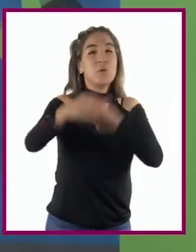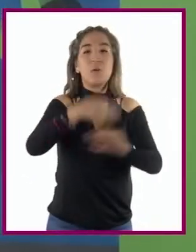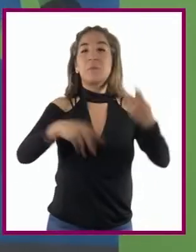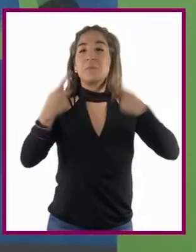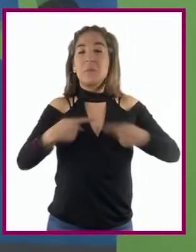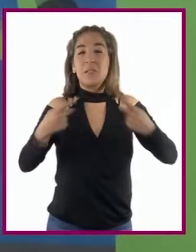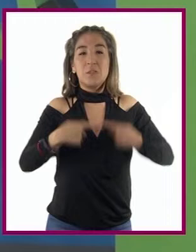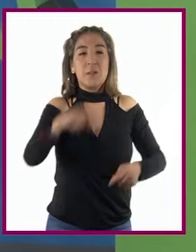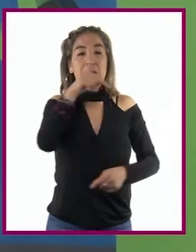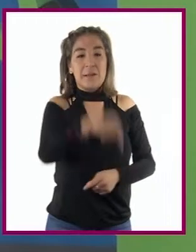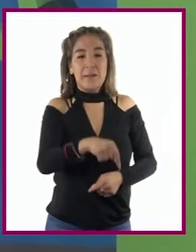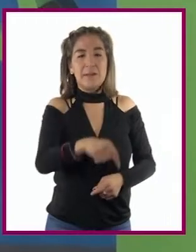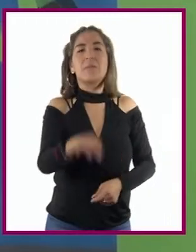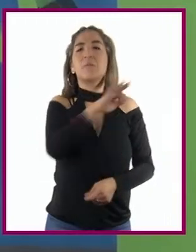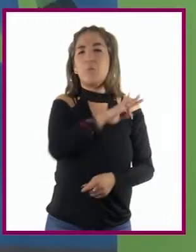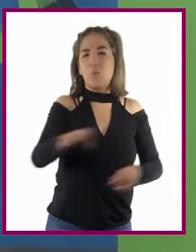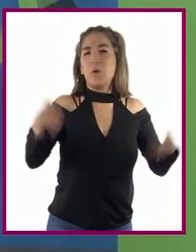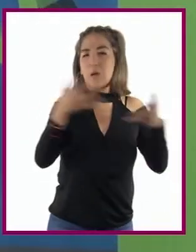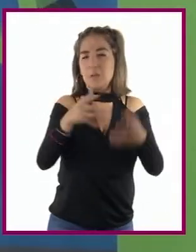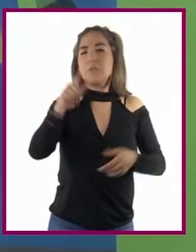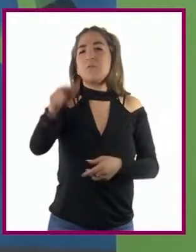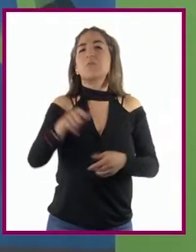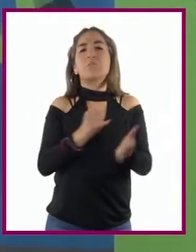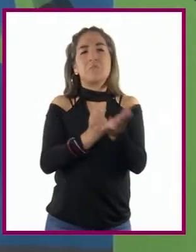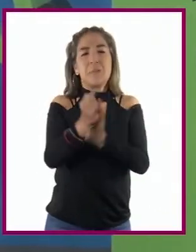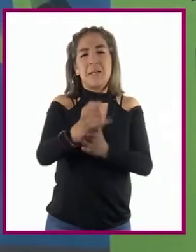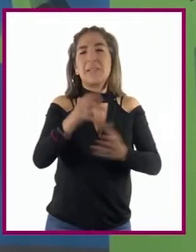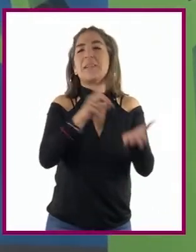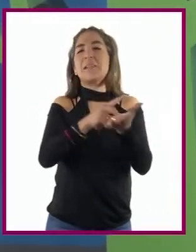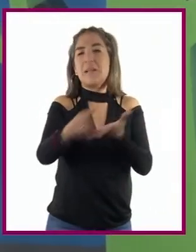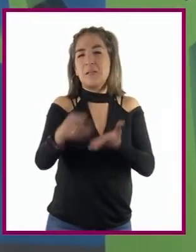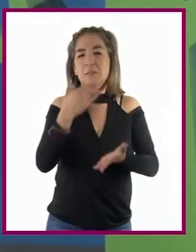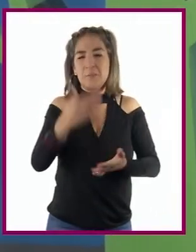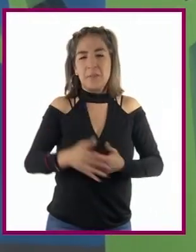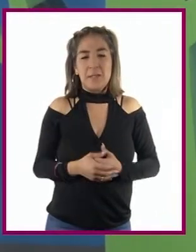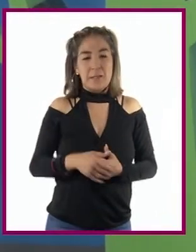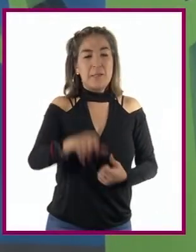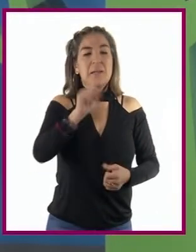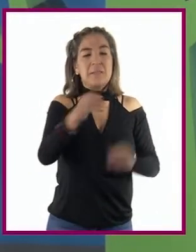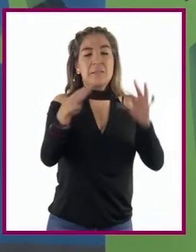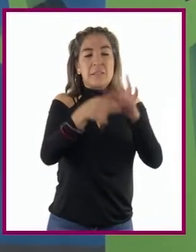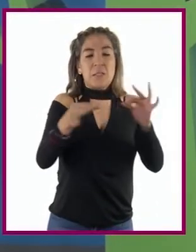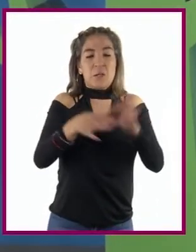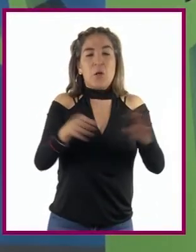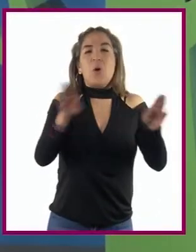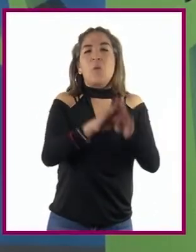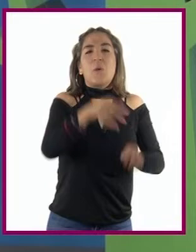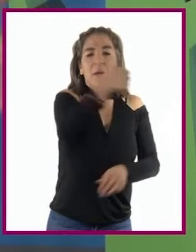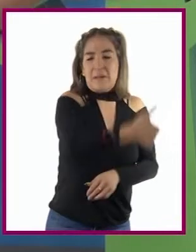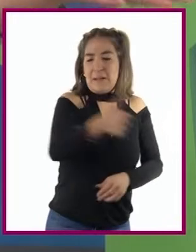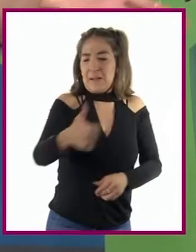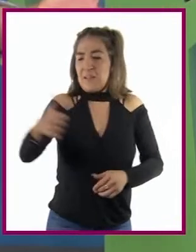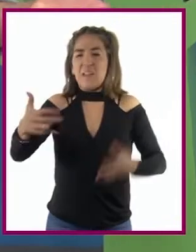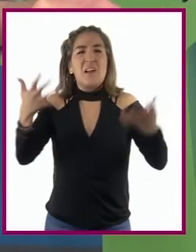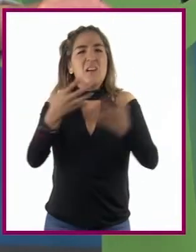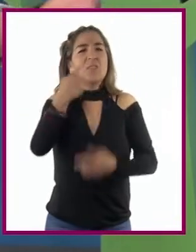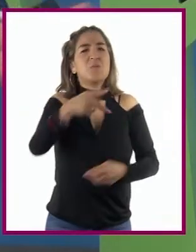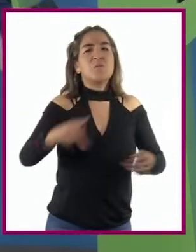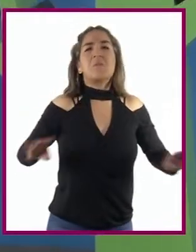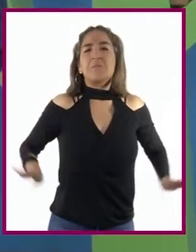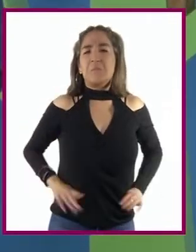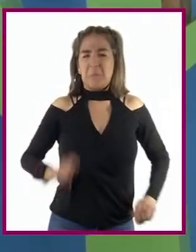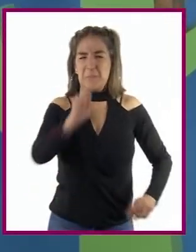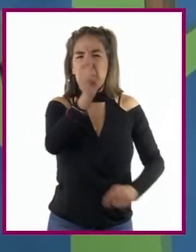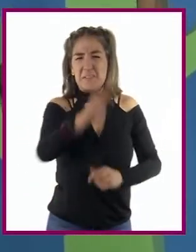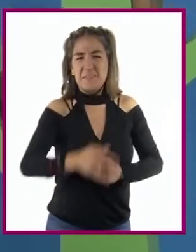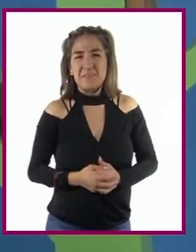todos los habitantes puedan ejercer sus derechos. Dijimos, dar a cada quien lo que merece. ¿Qué significa